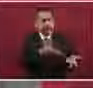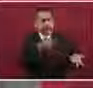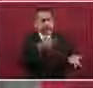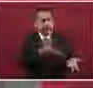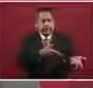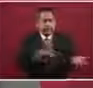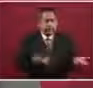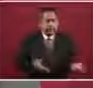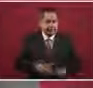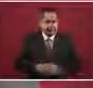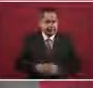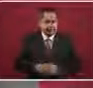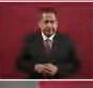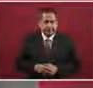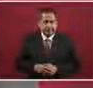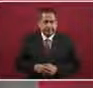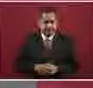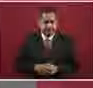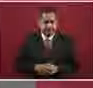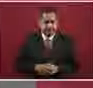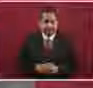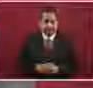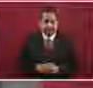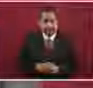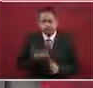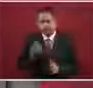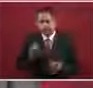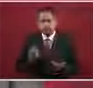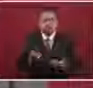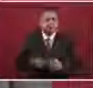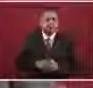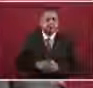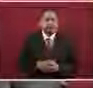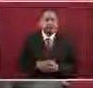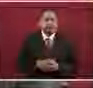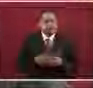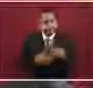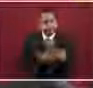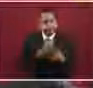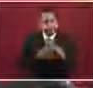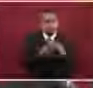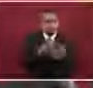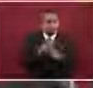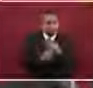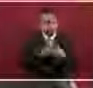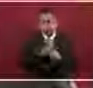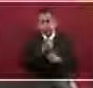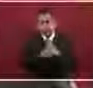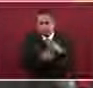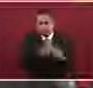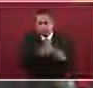Te pasaban años